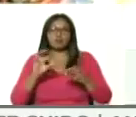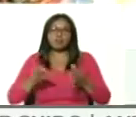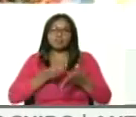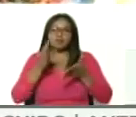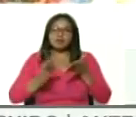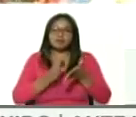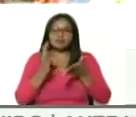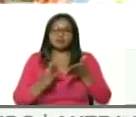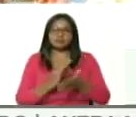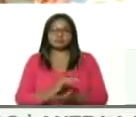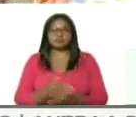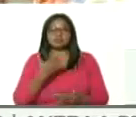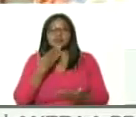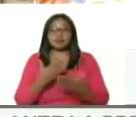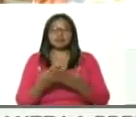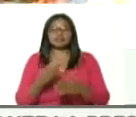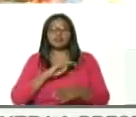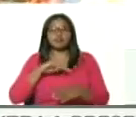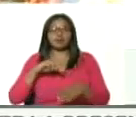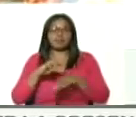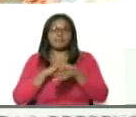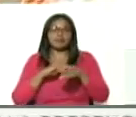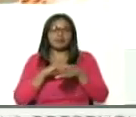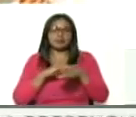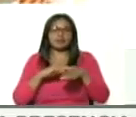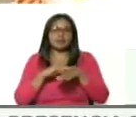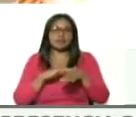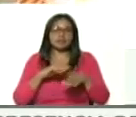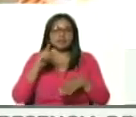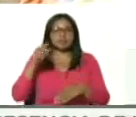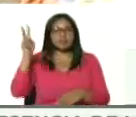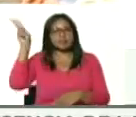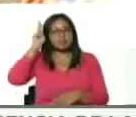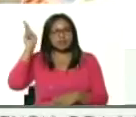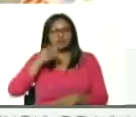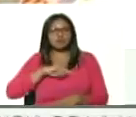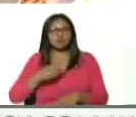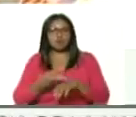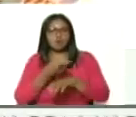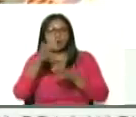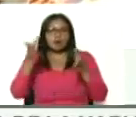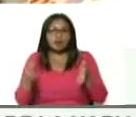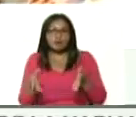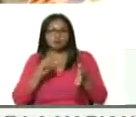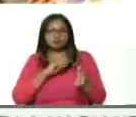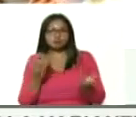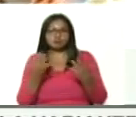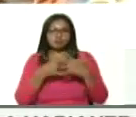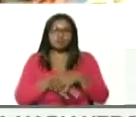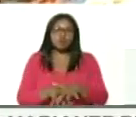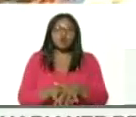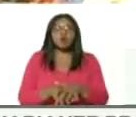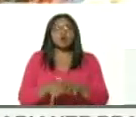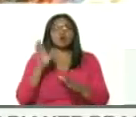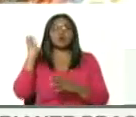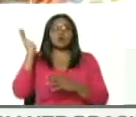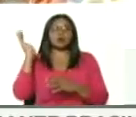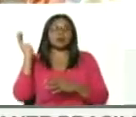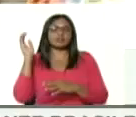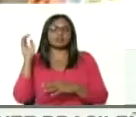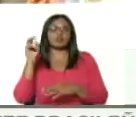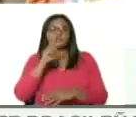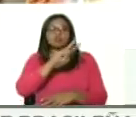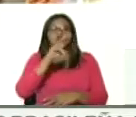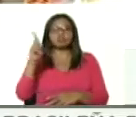gracias a nuestra ministra Nori Herrera, a nuestro gobernador Omar Prieto Fernández, estamos integrados en el Congreso Bicentenario de los